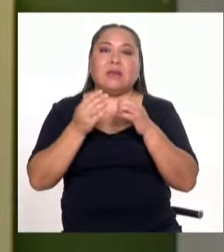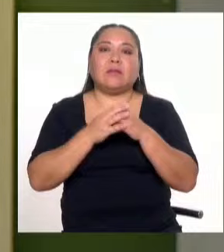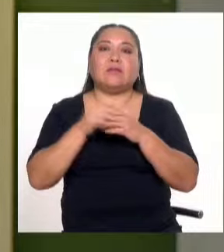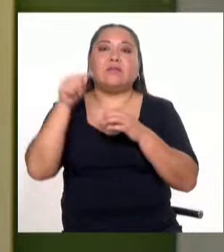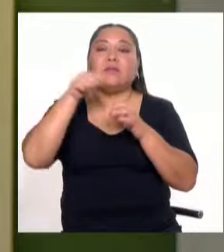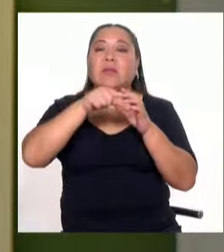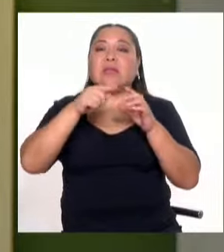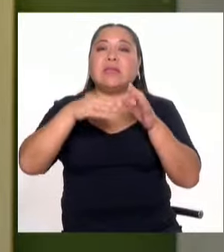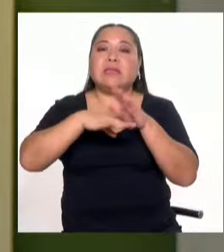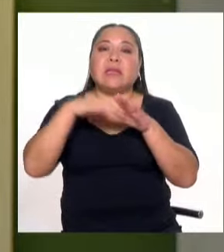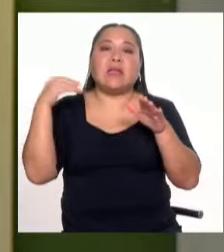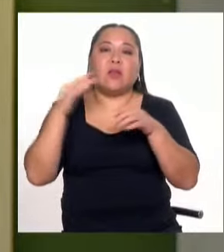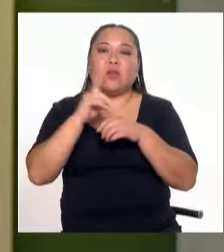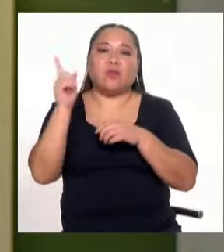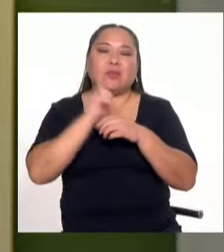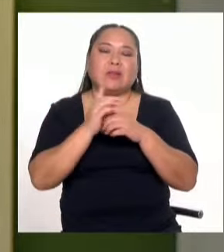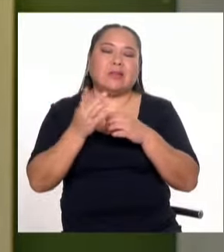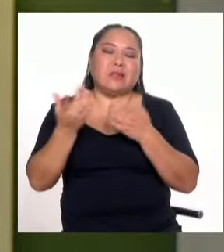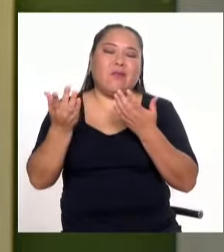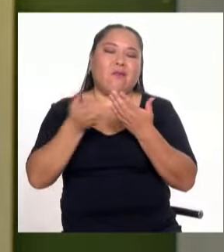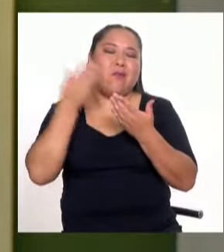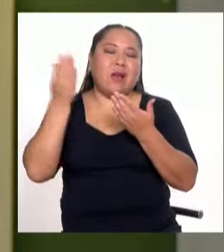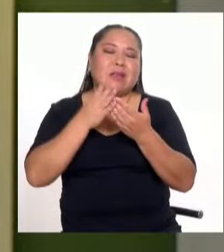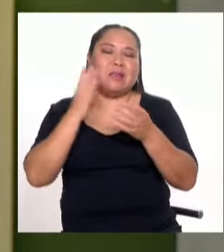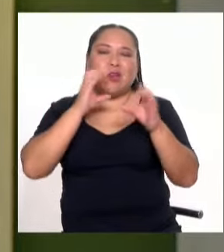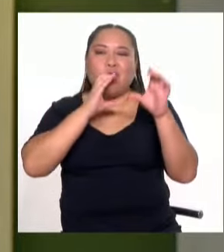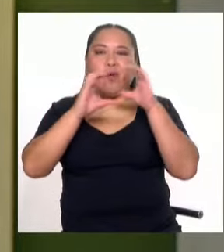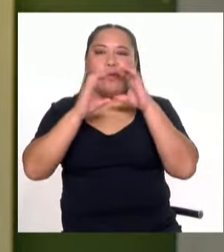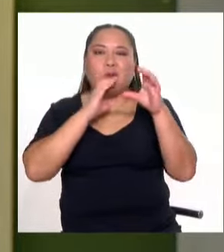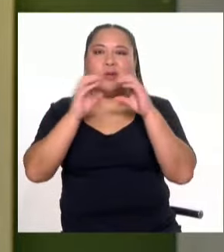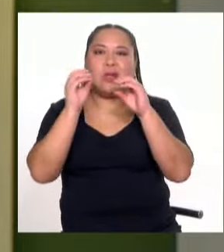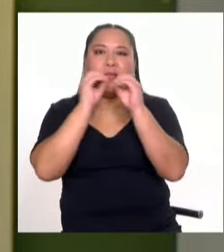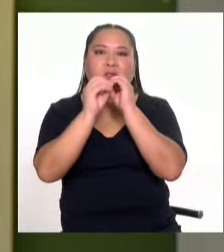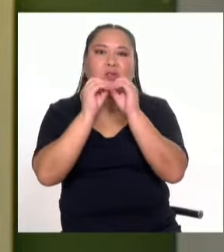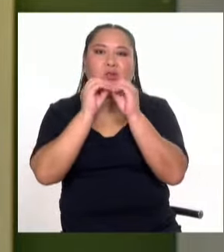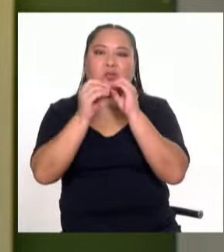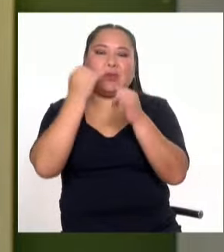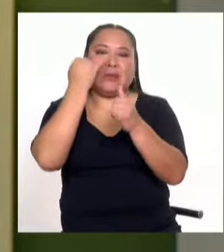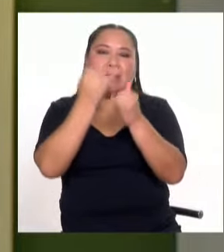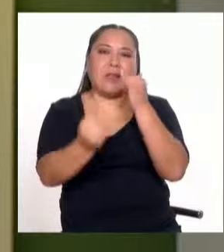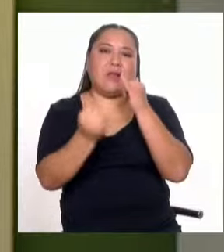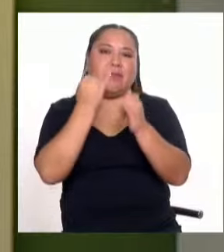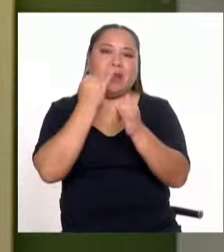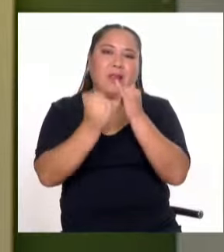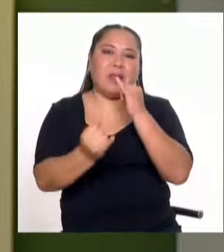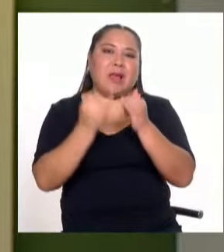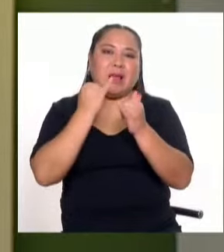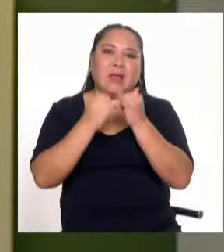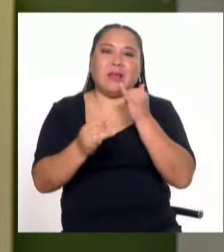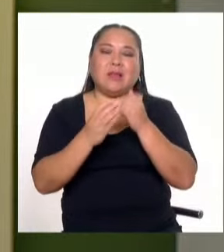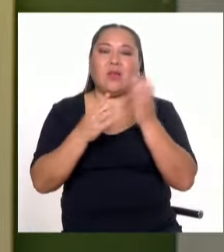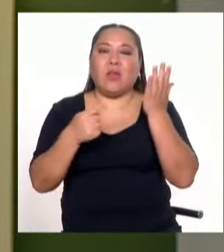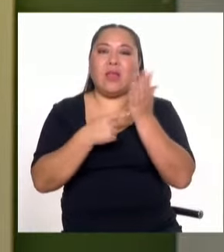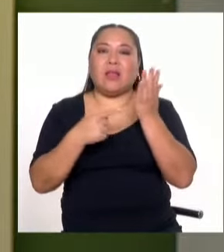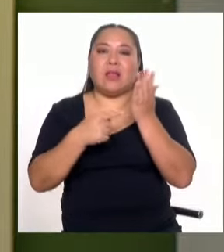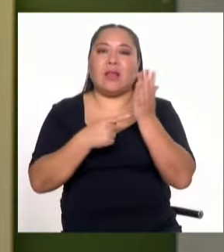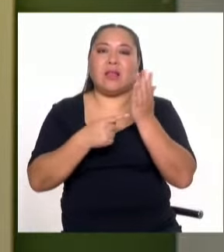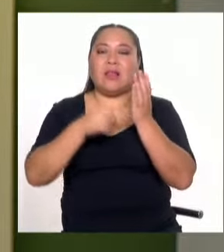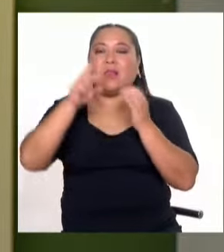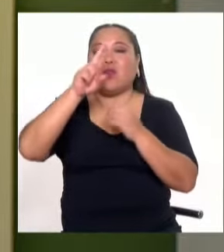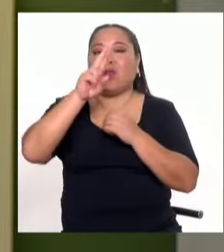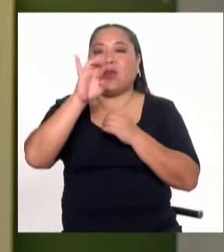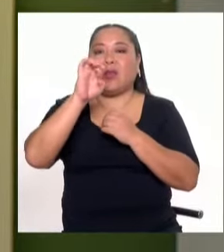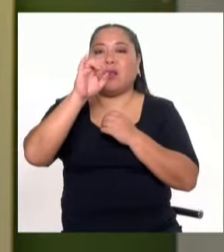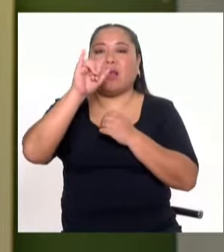señalar es que no es algo cómodo estar hablando de eh la resolución de un vínculo por ejemplo en este caso con el comando técnico de Juan máximo reinoso y